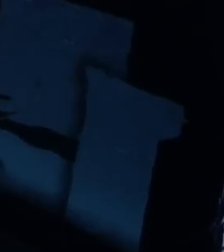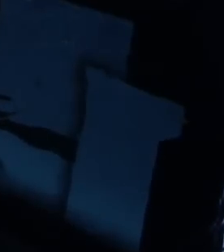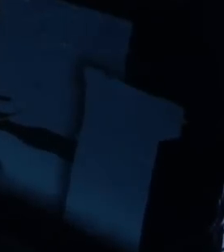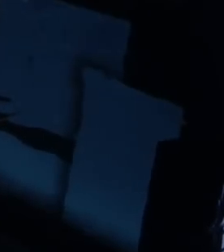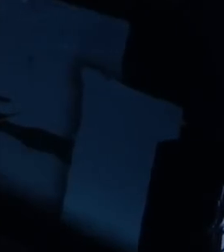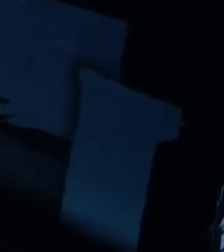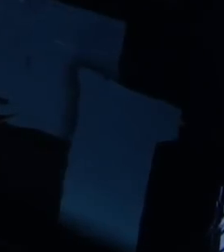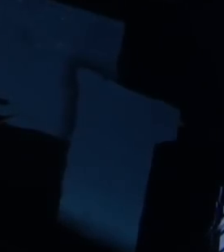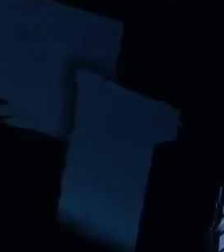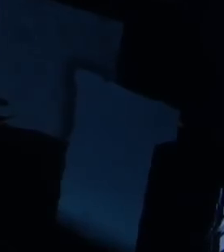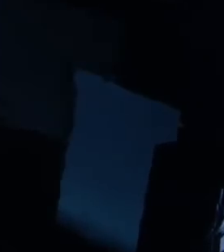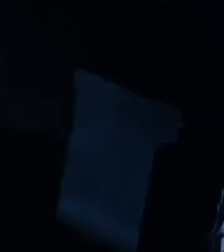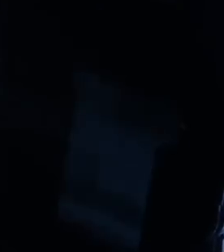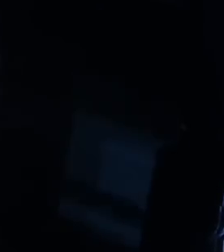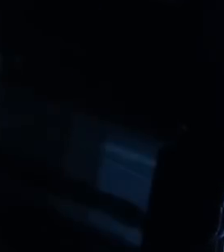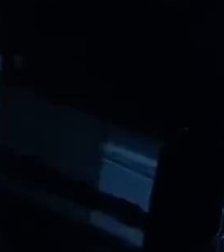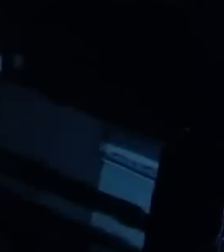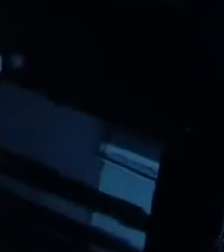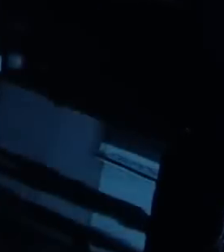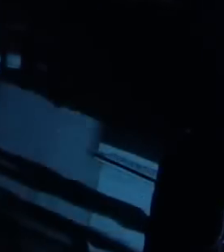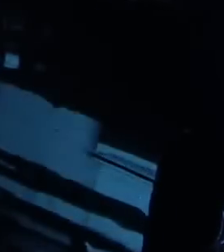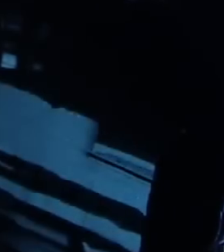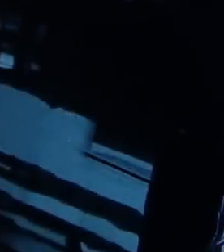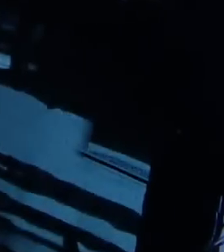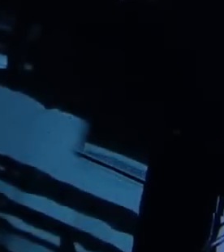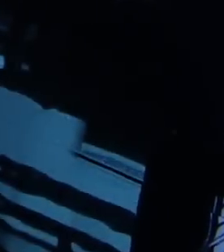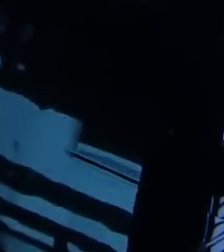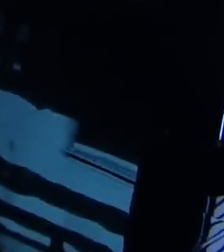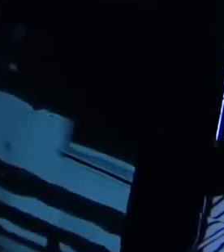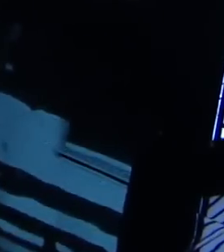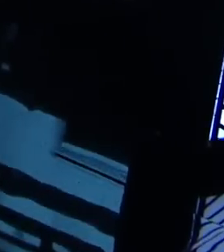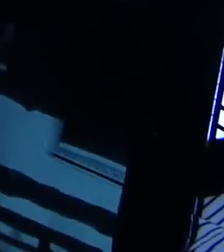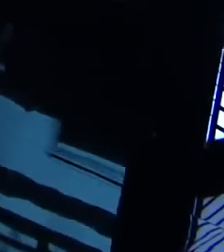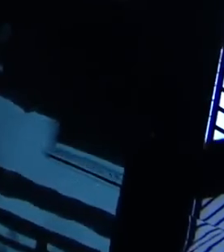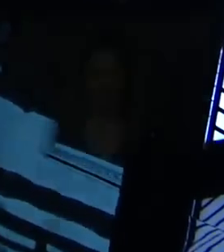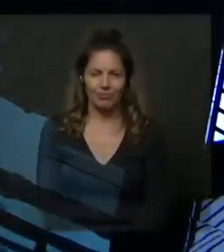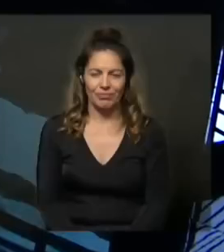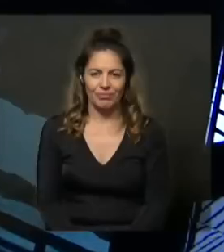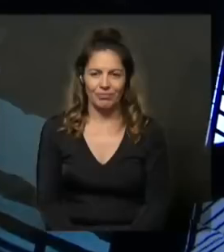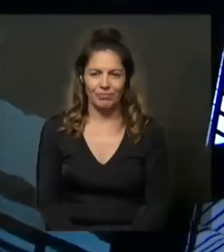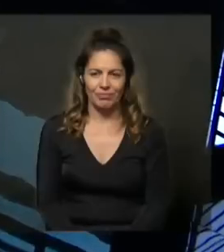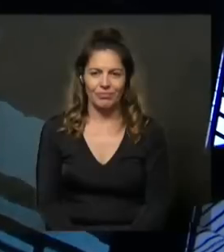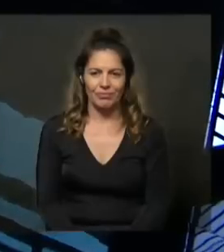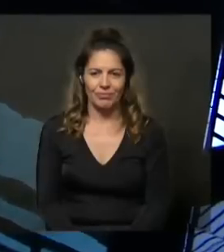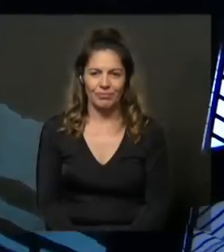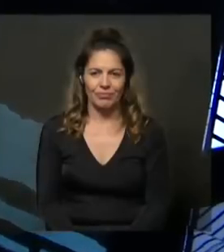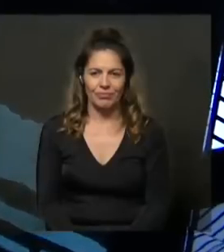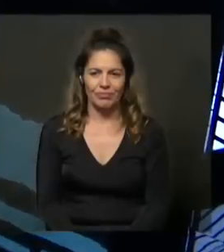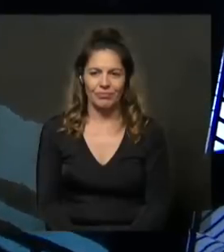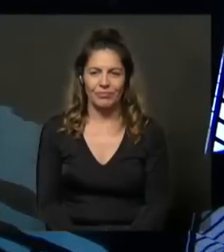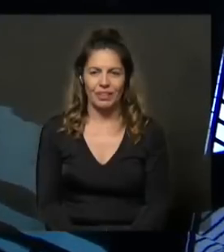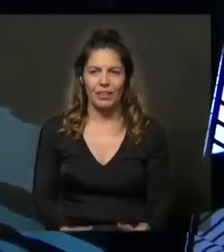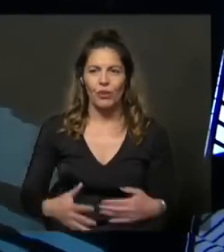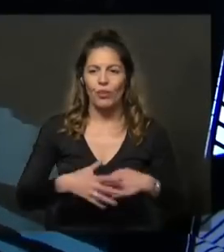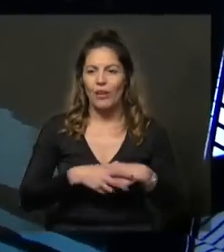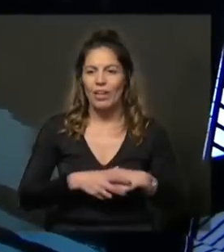un encuentro la timidez del primer saludo darse la mano acaso un abrazo